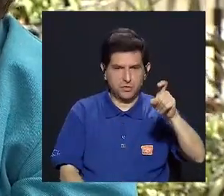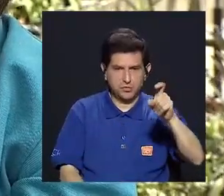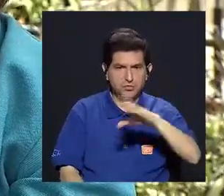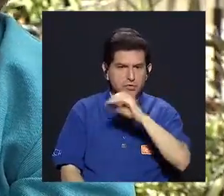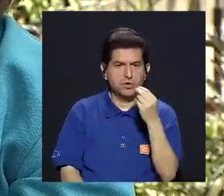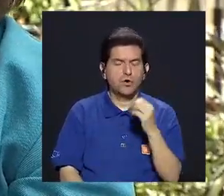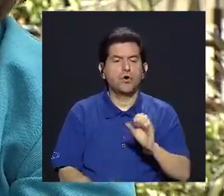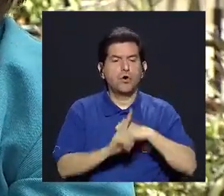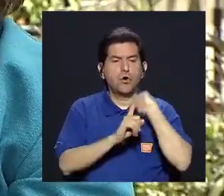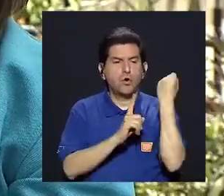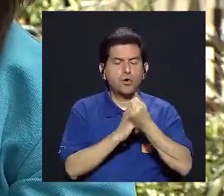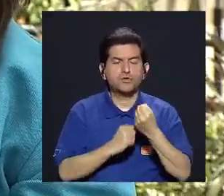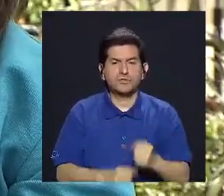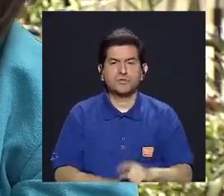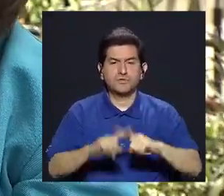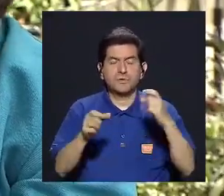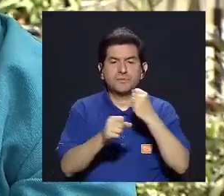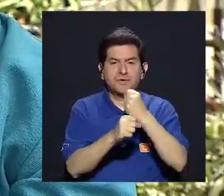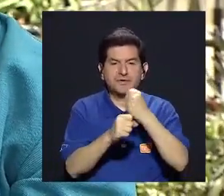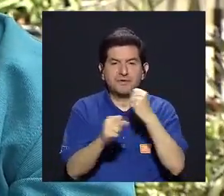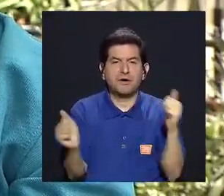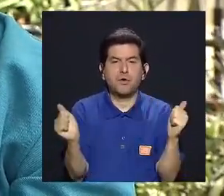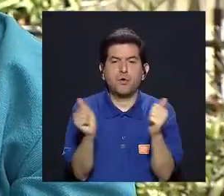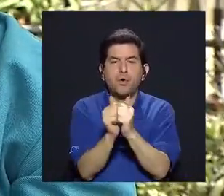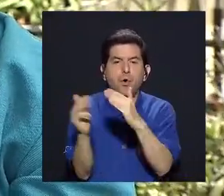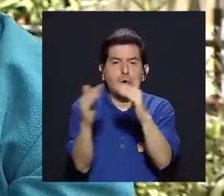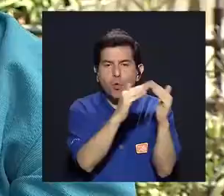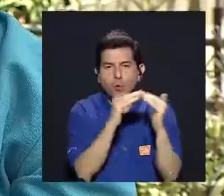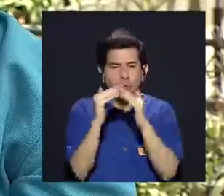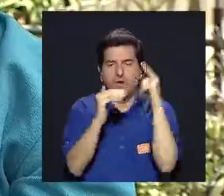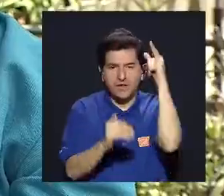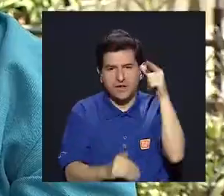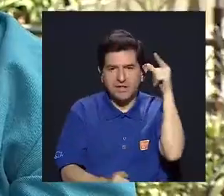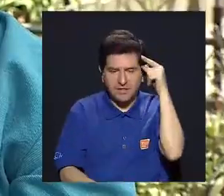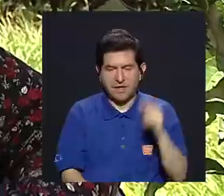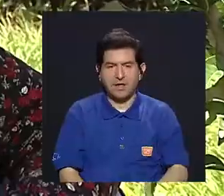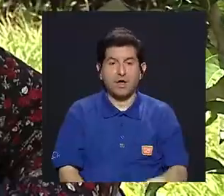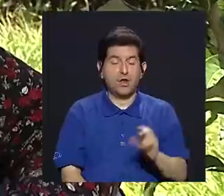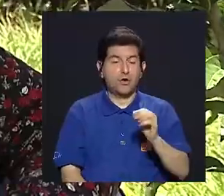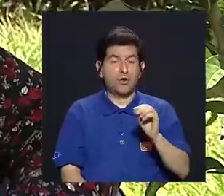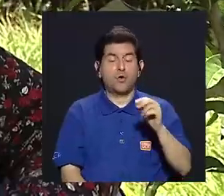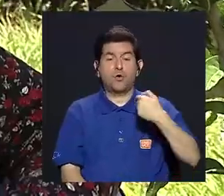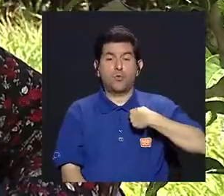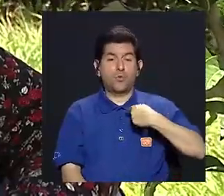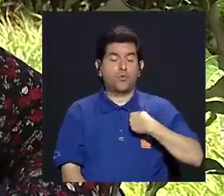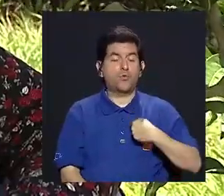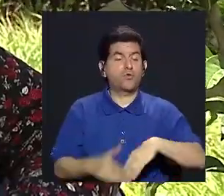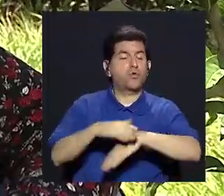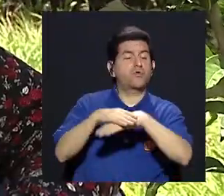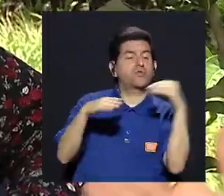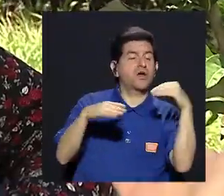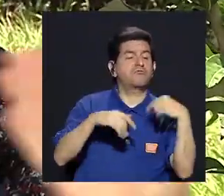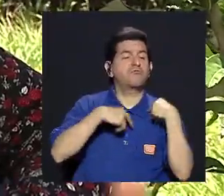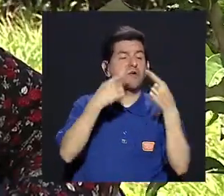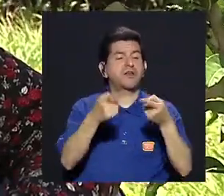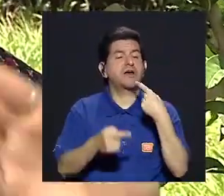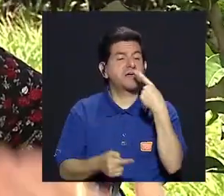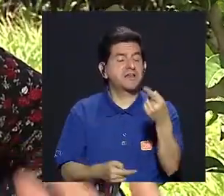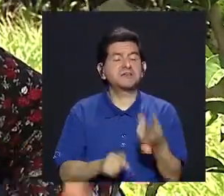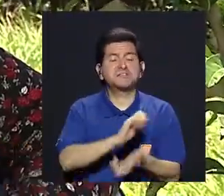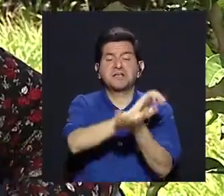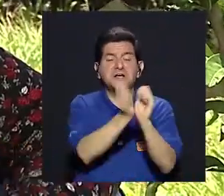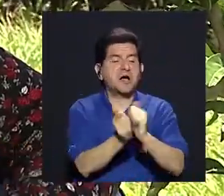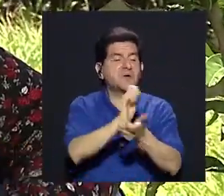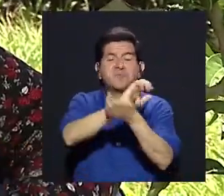o en la situación pero trabajando con la comunidad evidentemente pero no es llegar uno de afuera impositivamente está vamos a decir